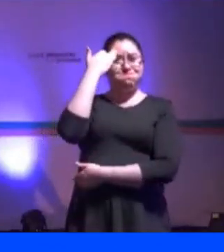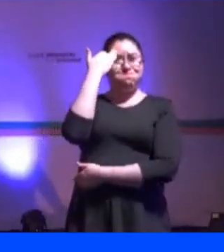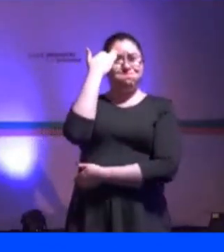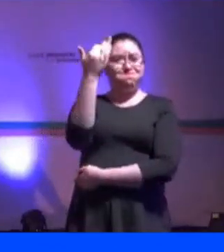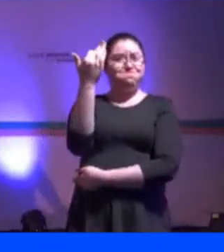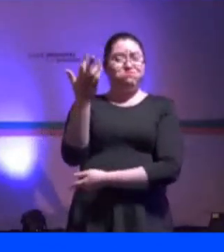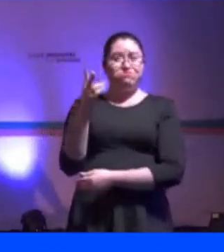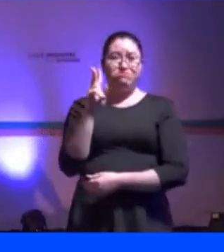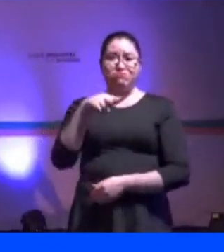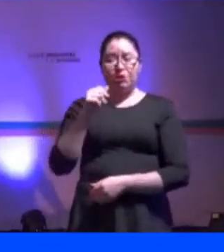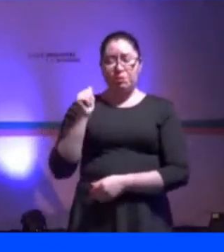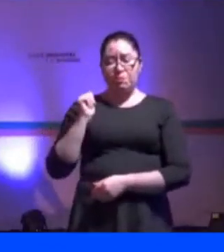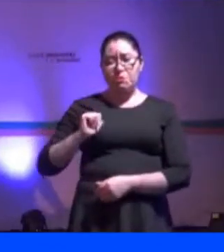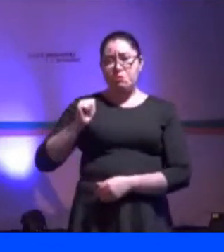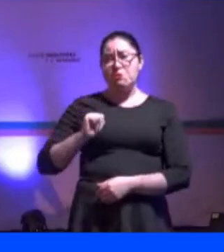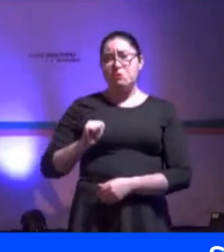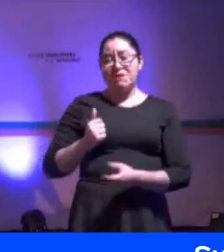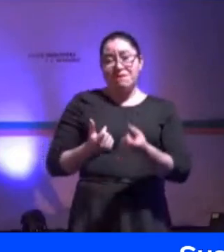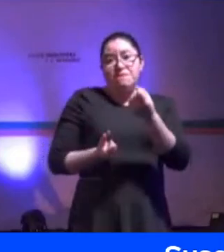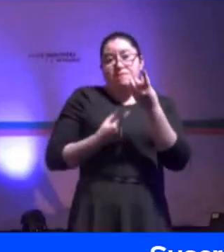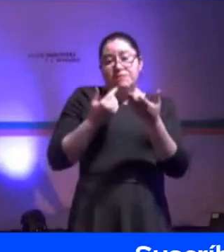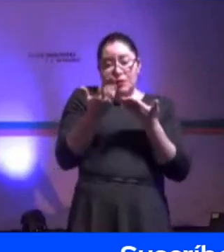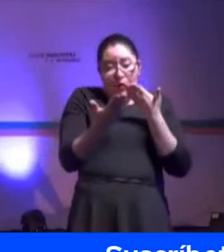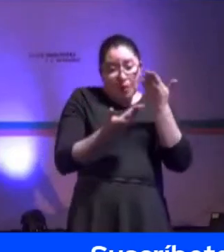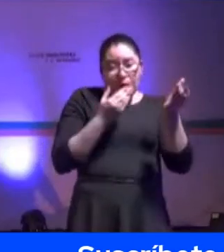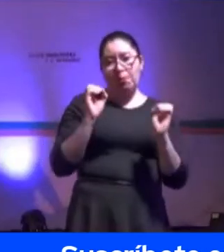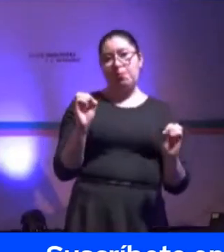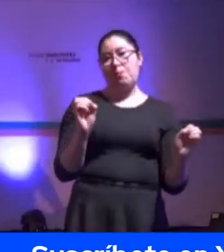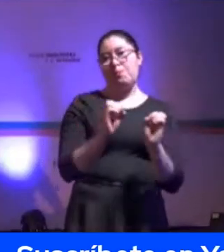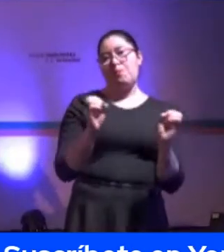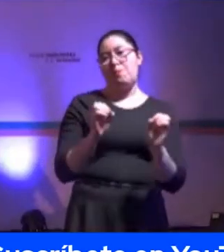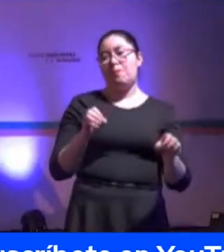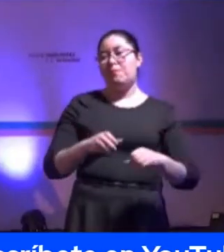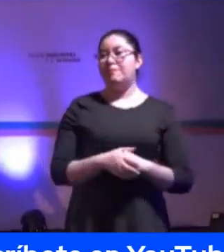sí, hay algunos que no estudiamos periodismo.